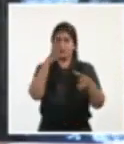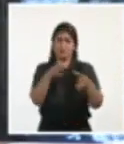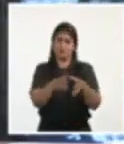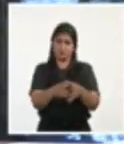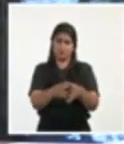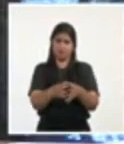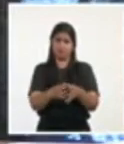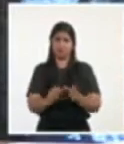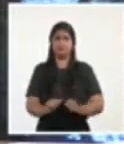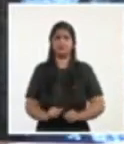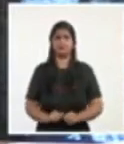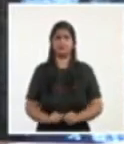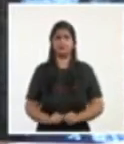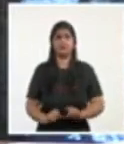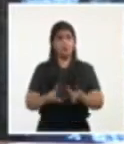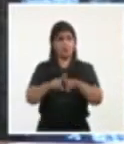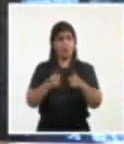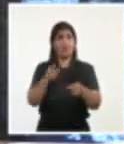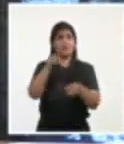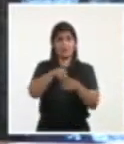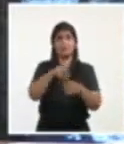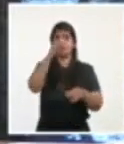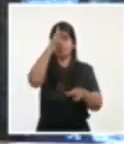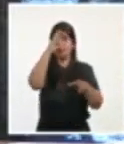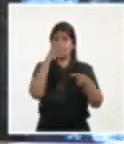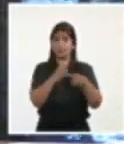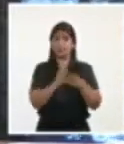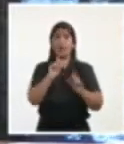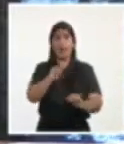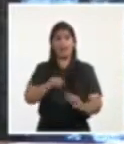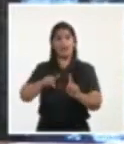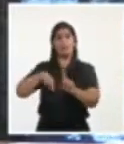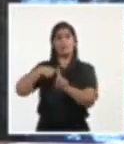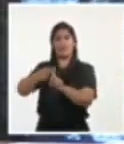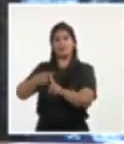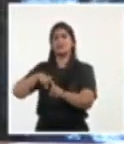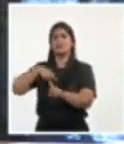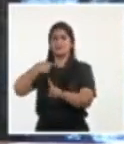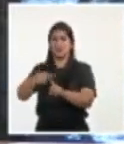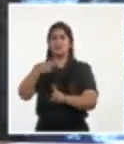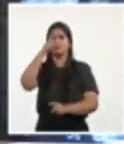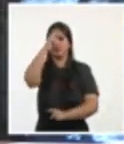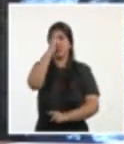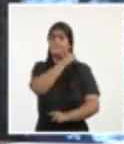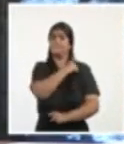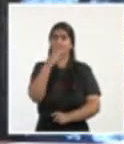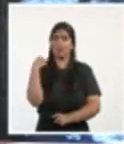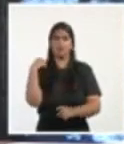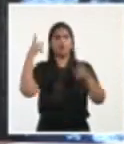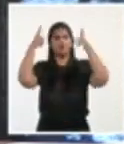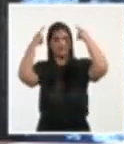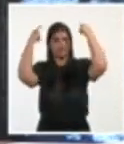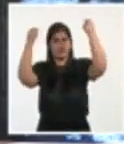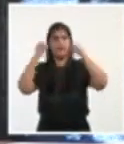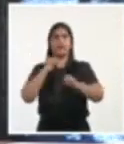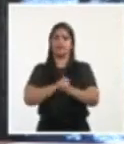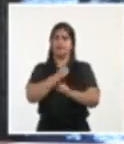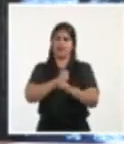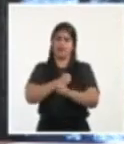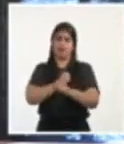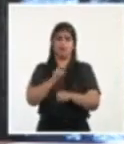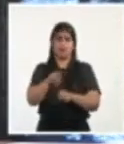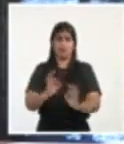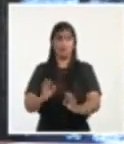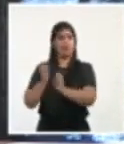sus autoridades, los servicios de salud en ese territorio ha tenido que estar precisando para